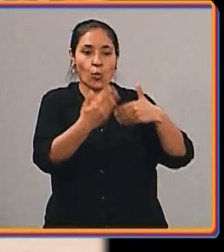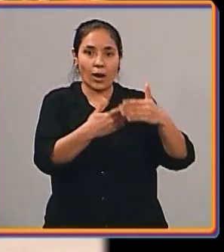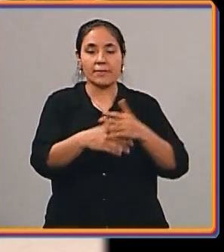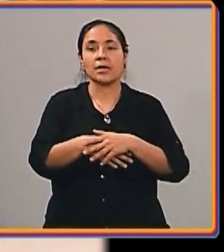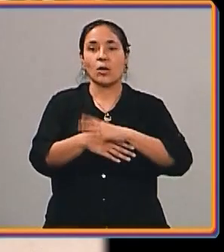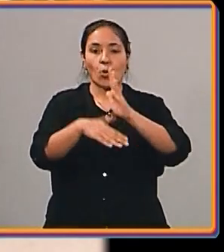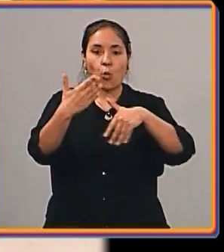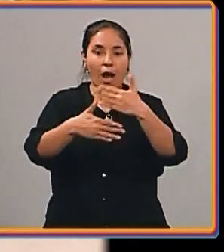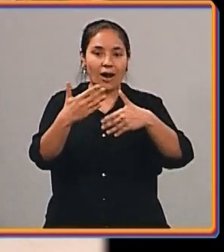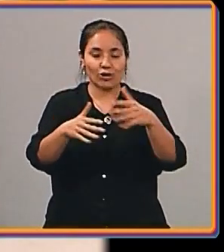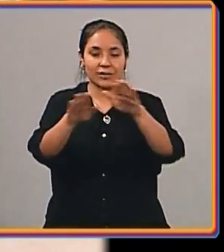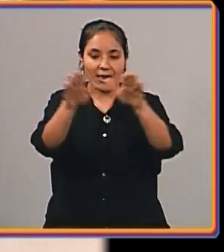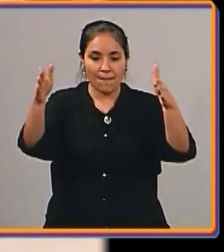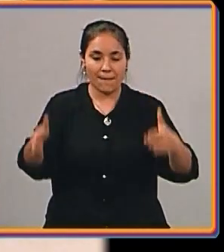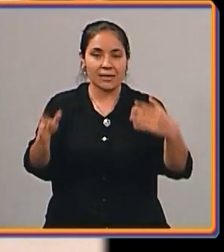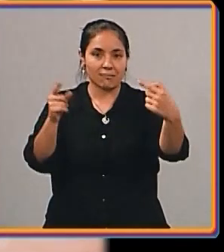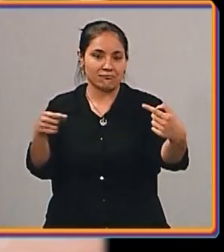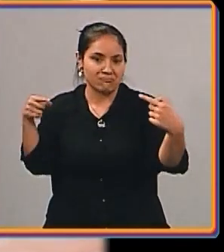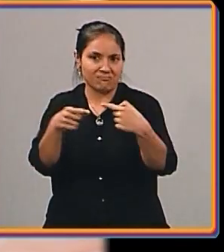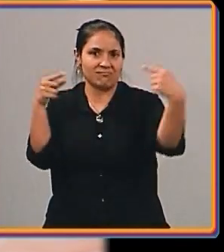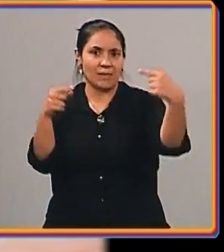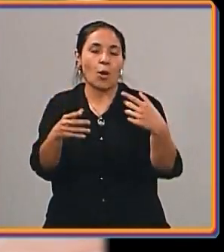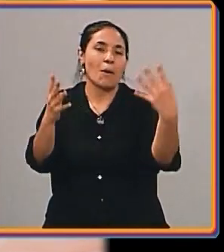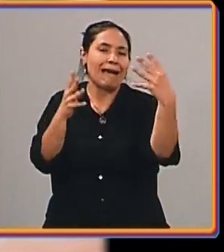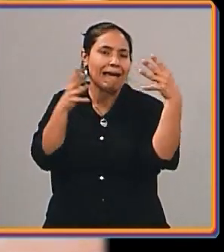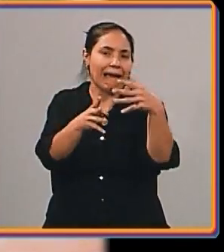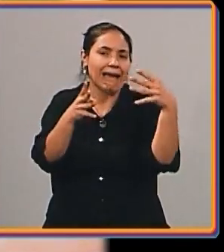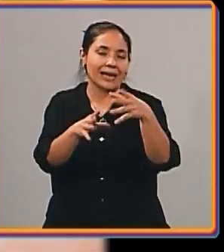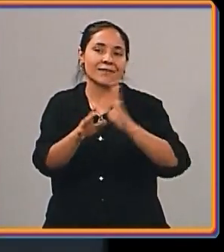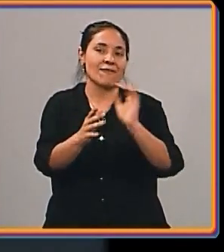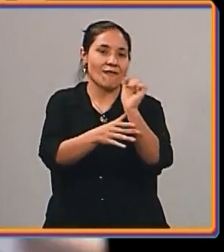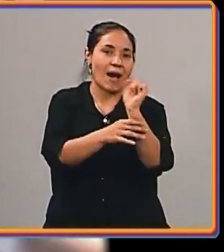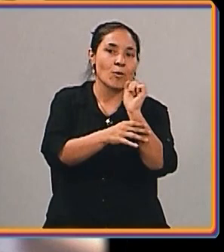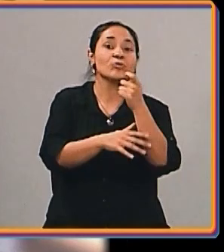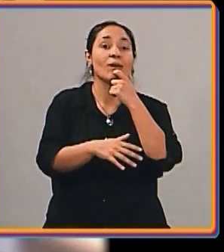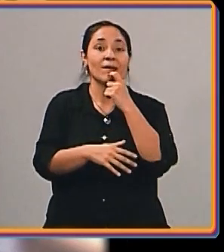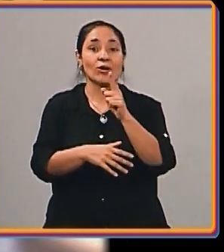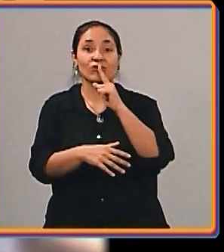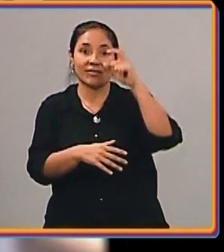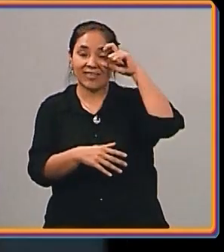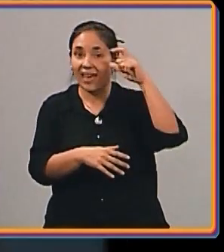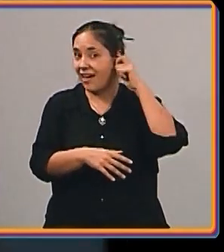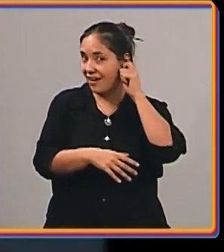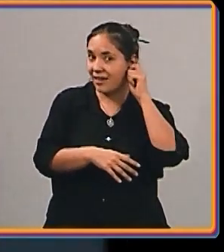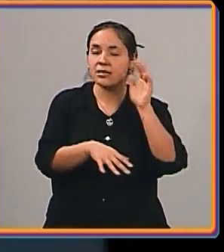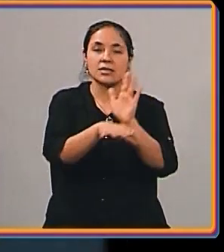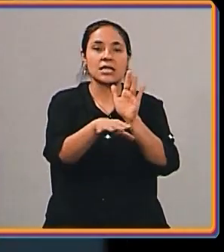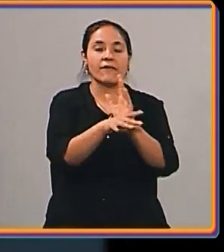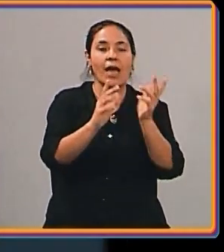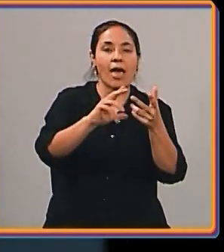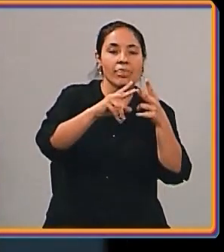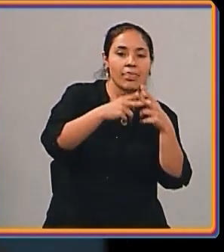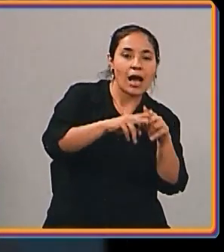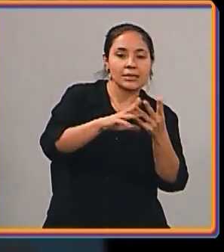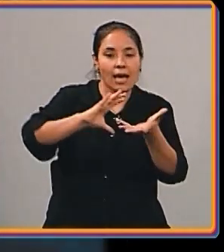Los juegos de mesa de enfrentamiento o temática bélica se han vuelto muy populares, como en el caso del TEG, sigla que representa